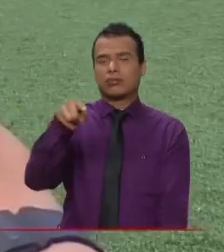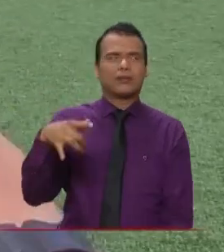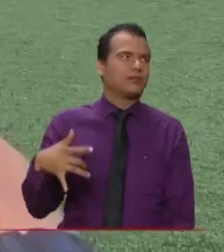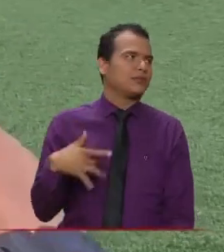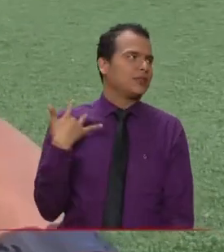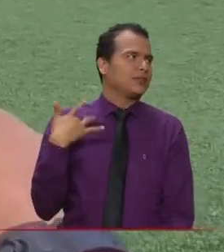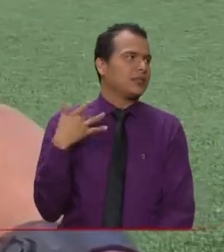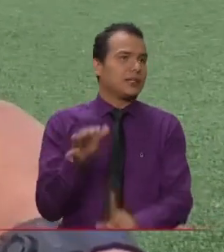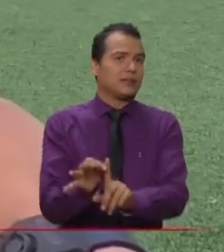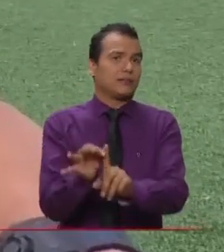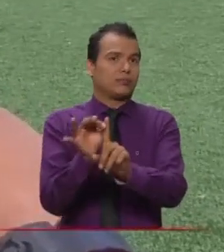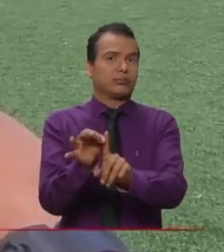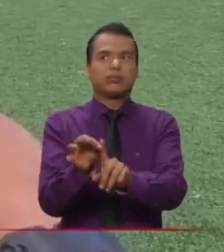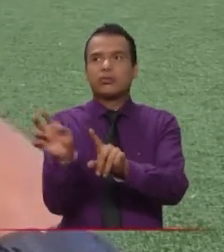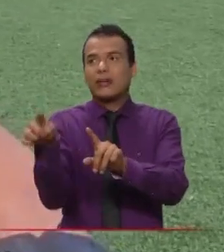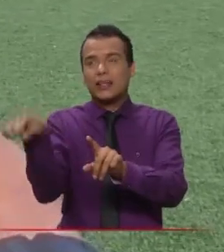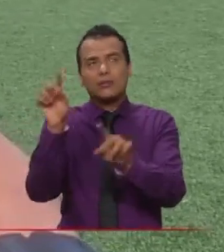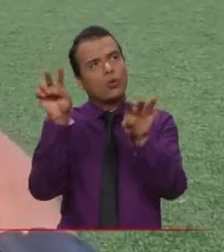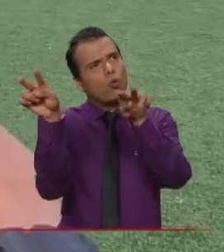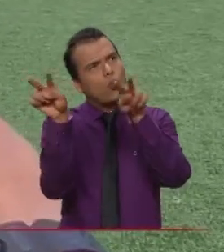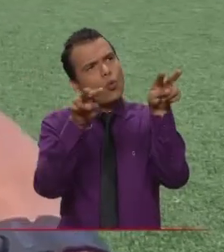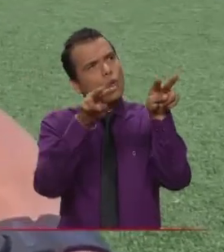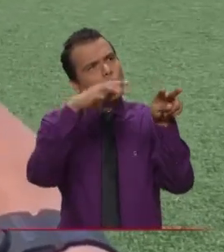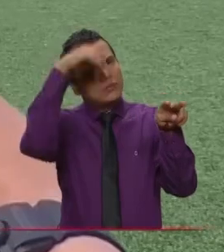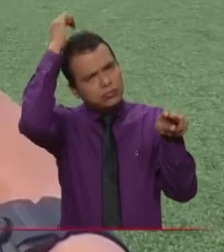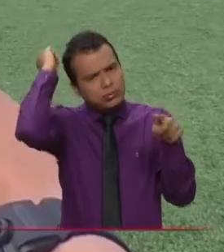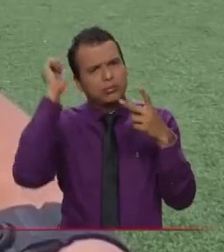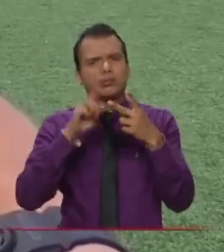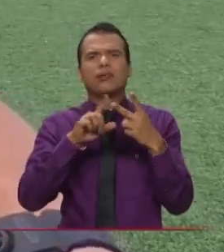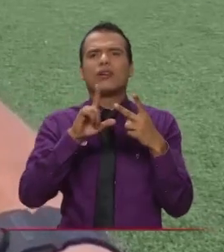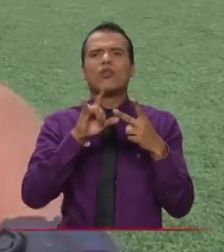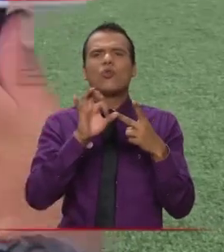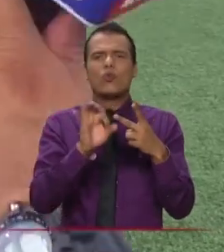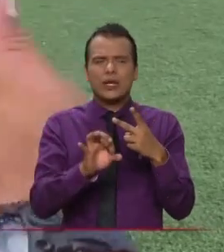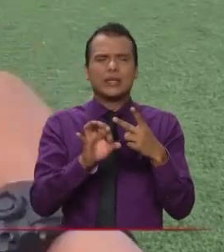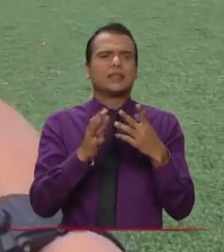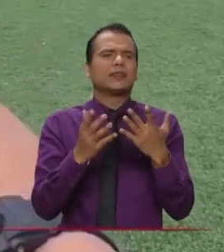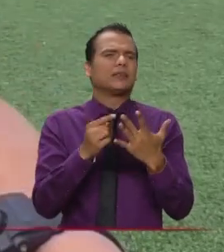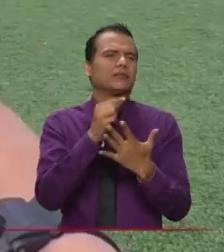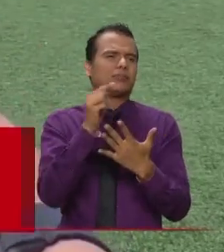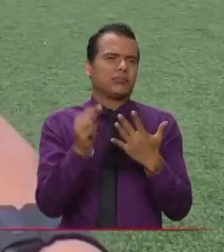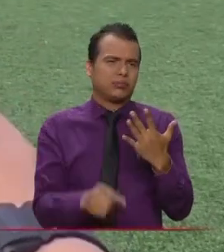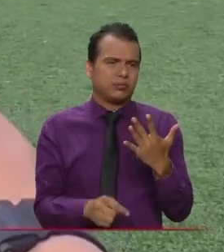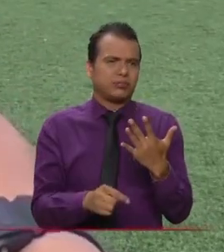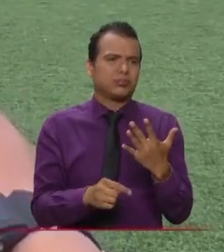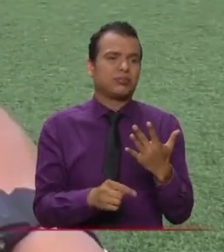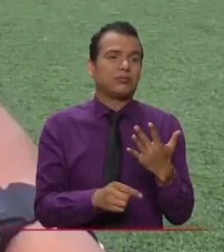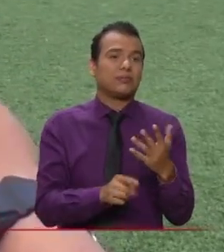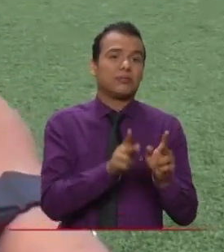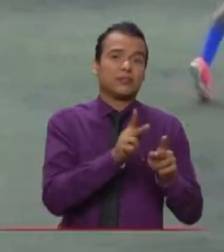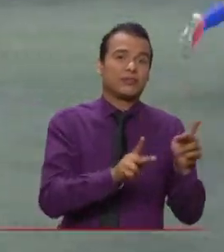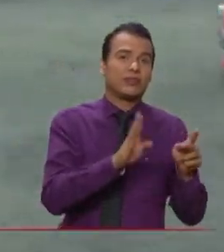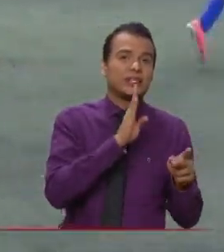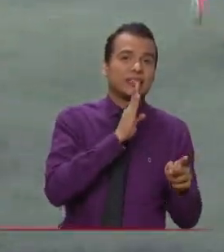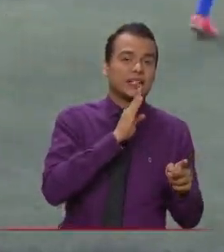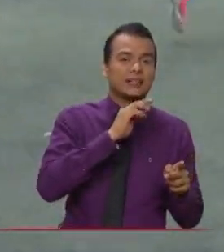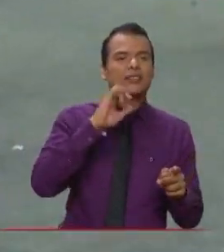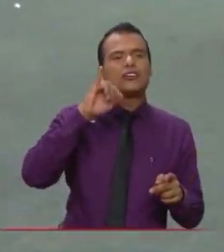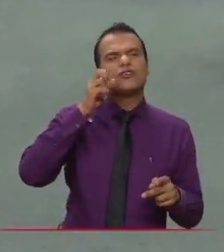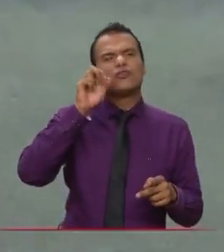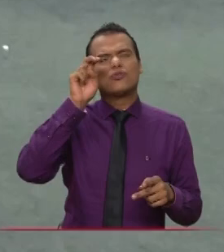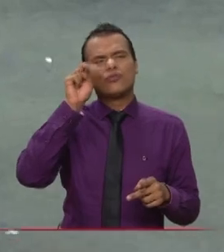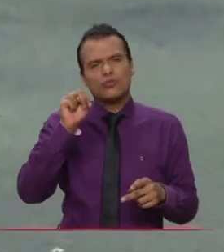ahí ven a los grandes futbolistas como lo que es James, Lucho Díaz. Y los de acá también. ¿No? Y los de acá también. Como John